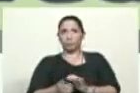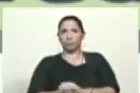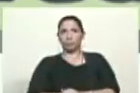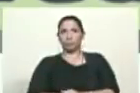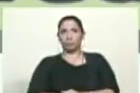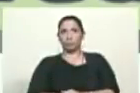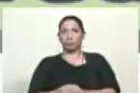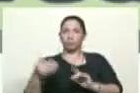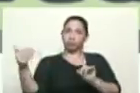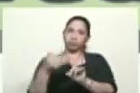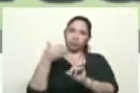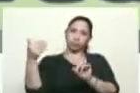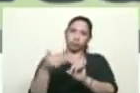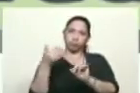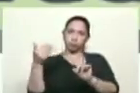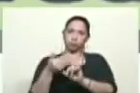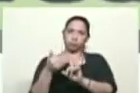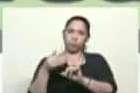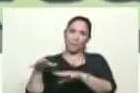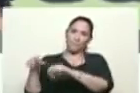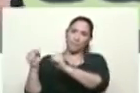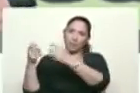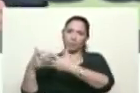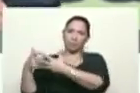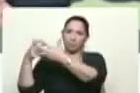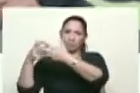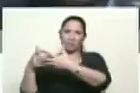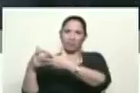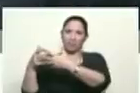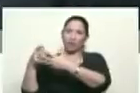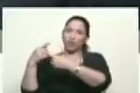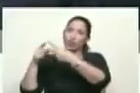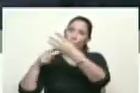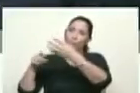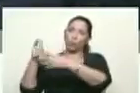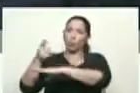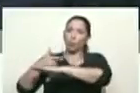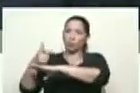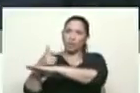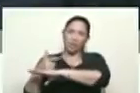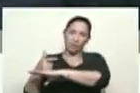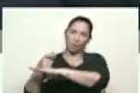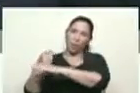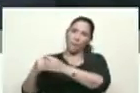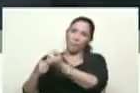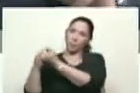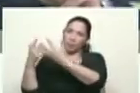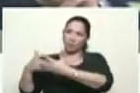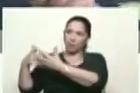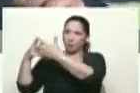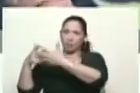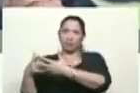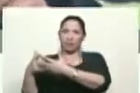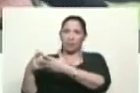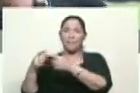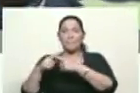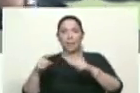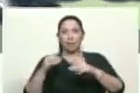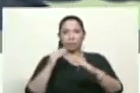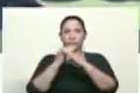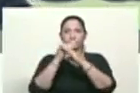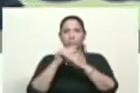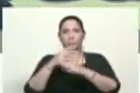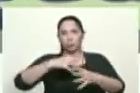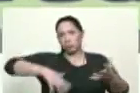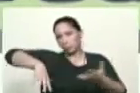el ataque del Imperio norteamericano y sus aliados para tratar, en aquellos años, primero tratar de frenar el